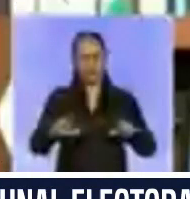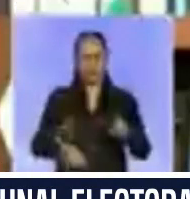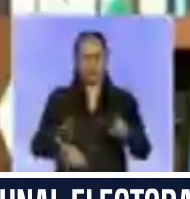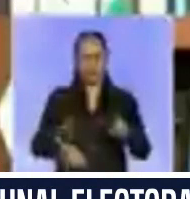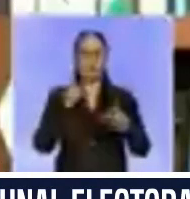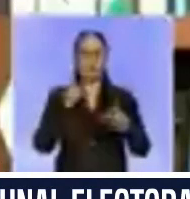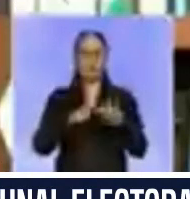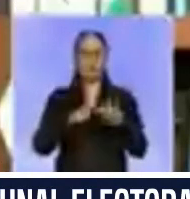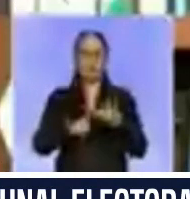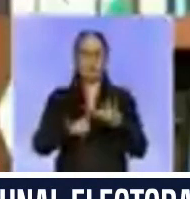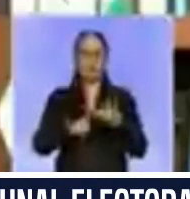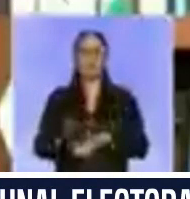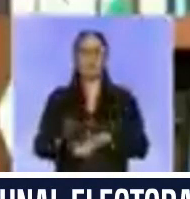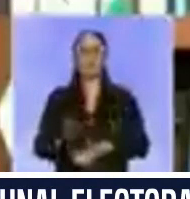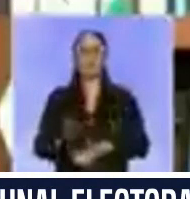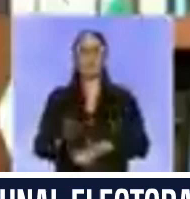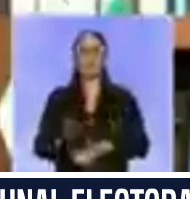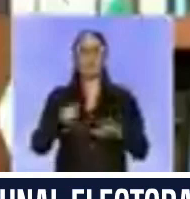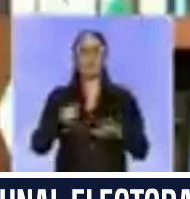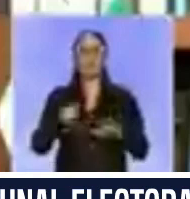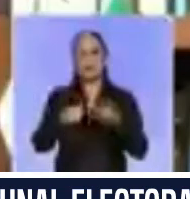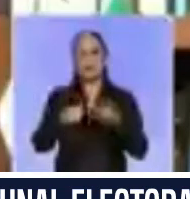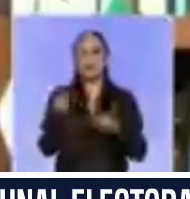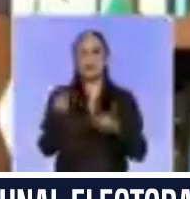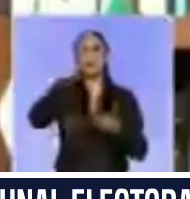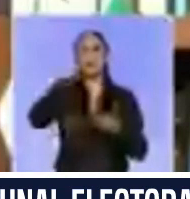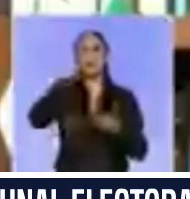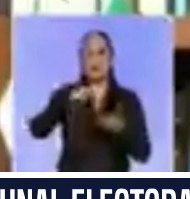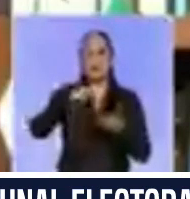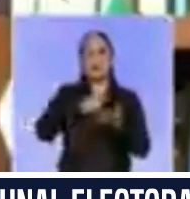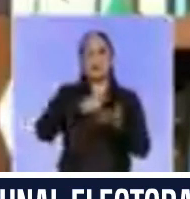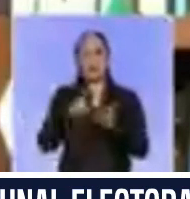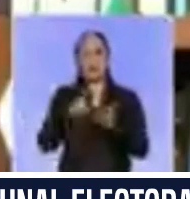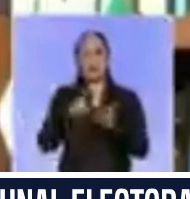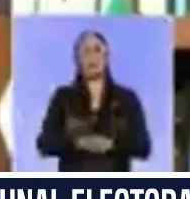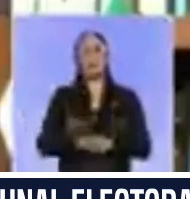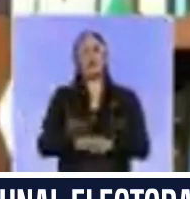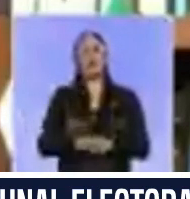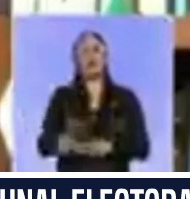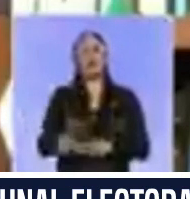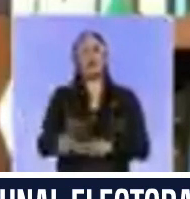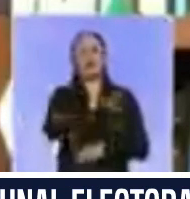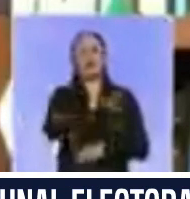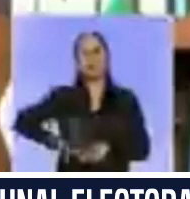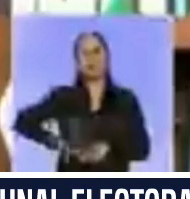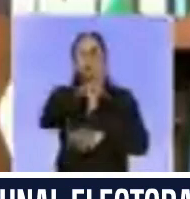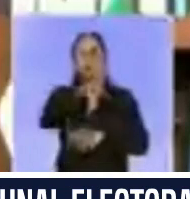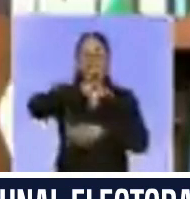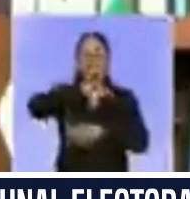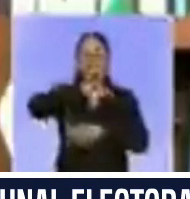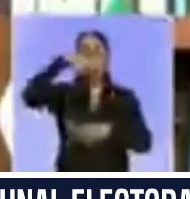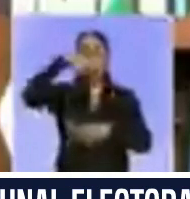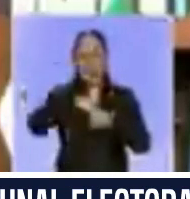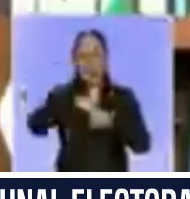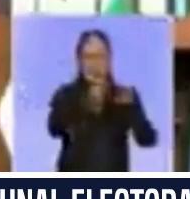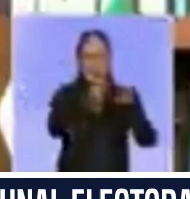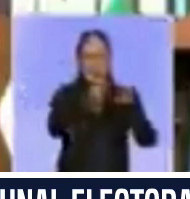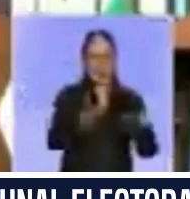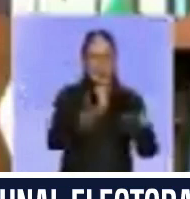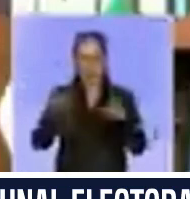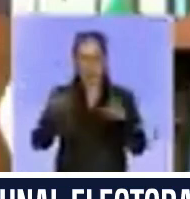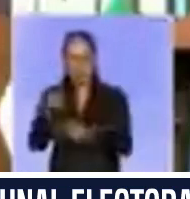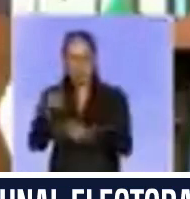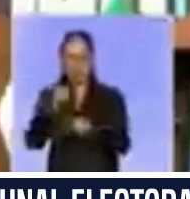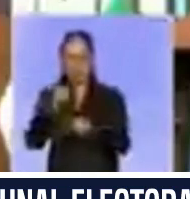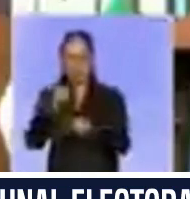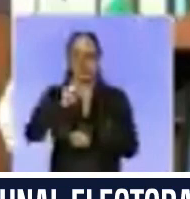Cero. En plenitud de jurisdicción se ordena el recuento de la votación recibida en la totalidad de las casillas de los 21